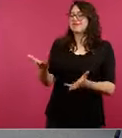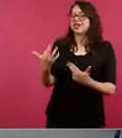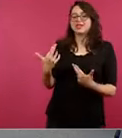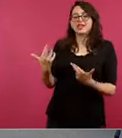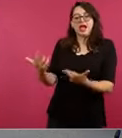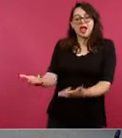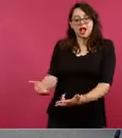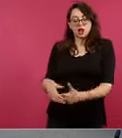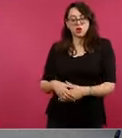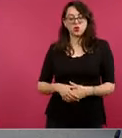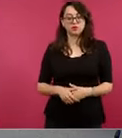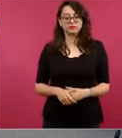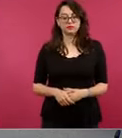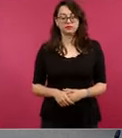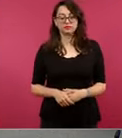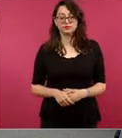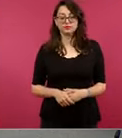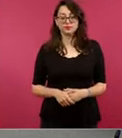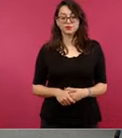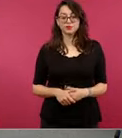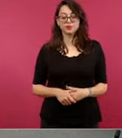Entonces, después de eso,